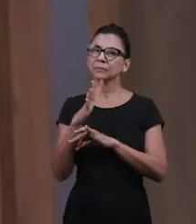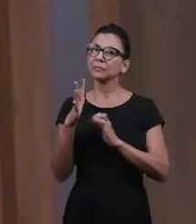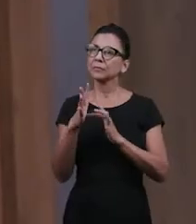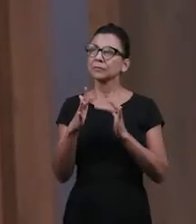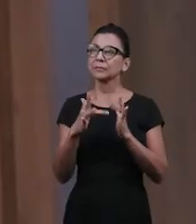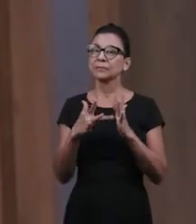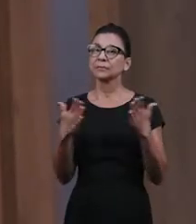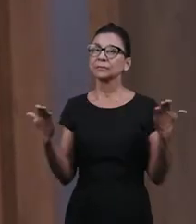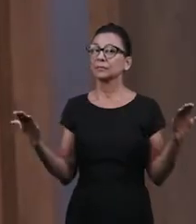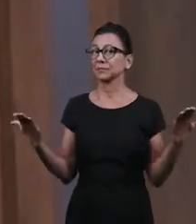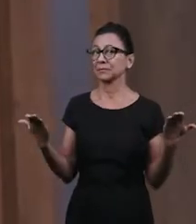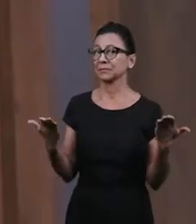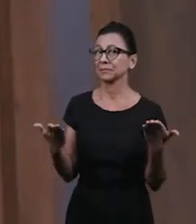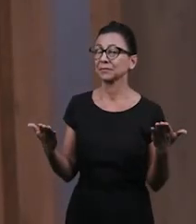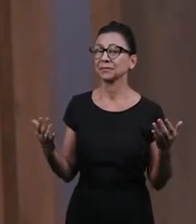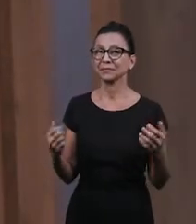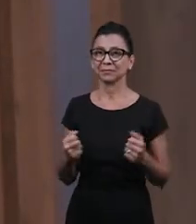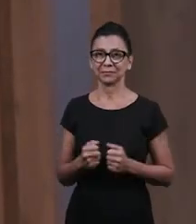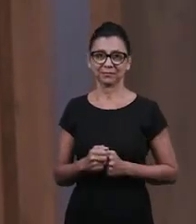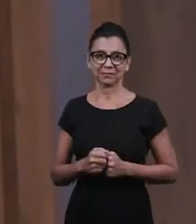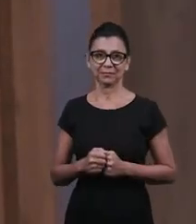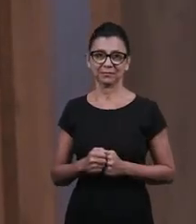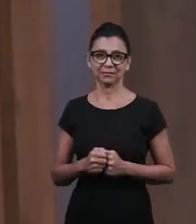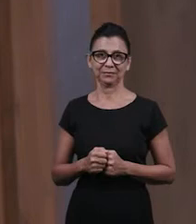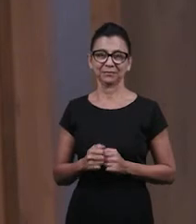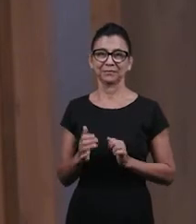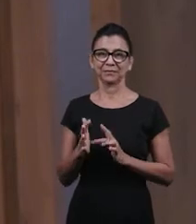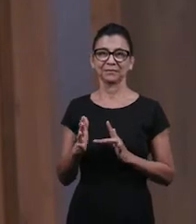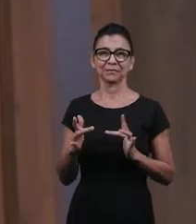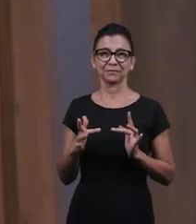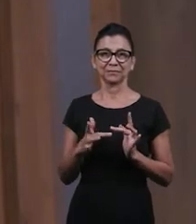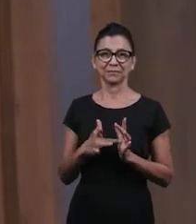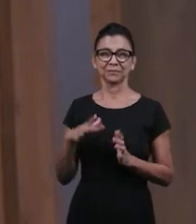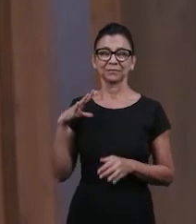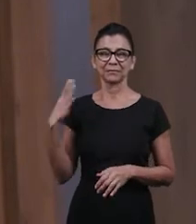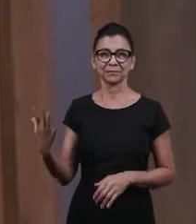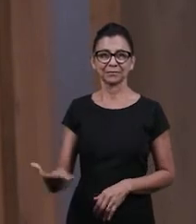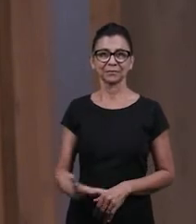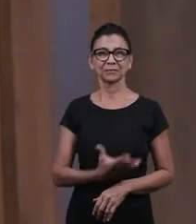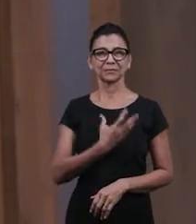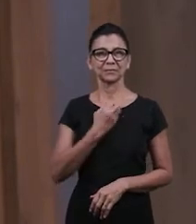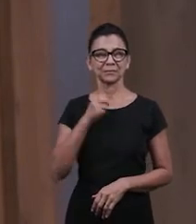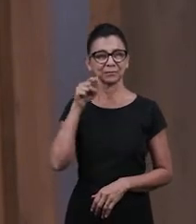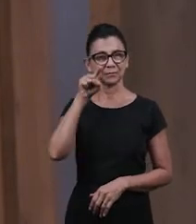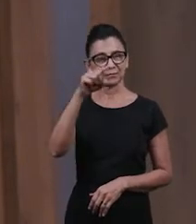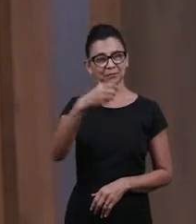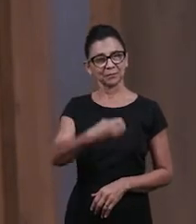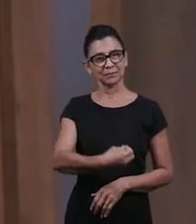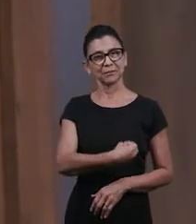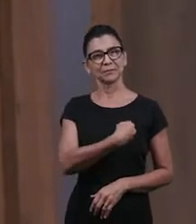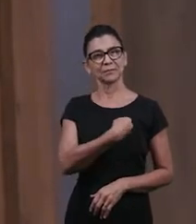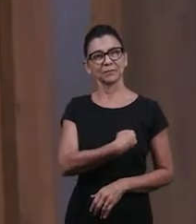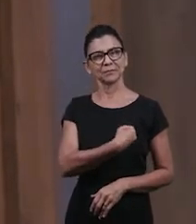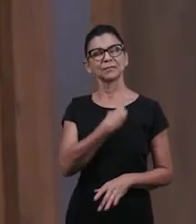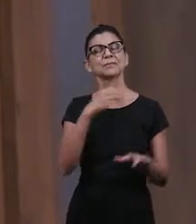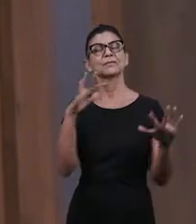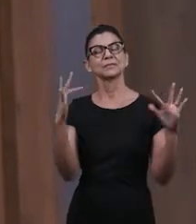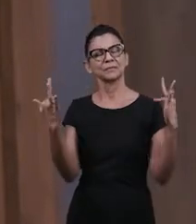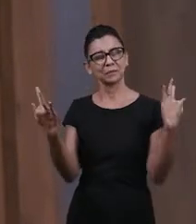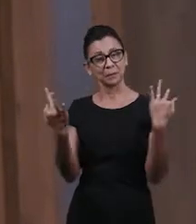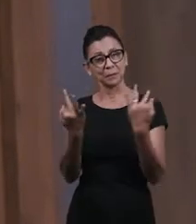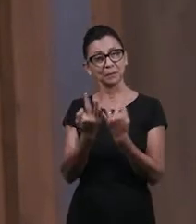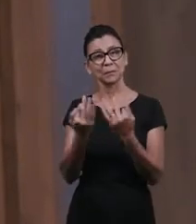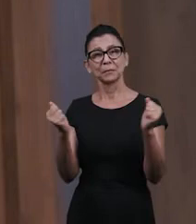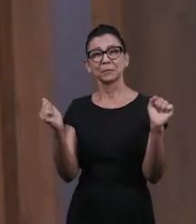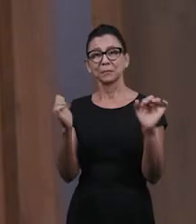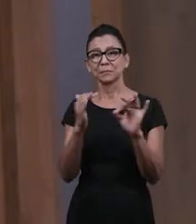Gloria a Jesús, porque hoy Jesús trajo salvación a este lugar, a tu vida y a la vida de